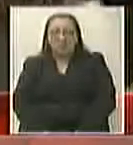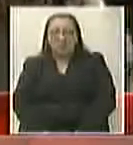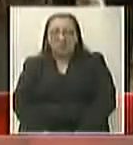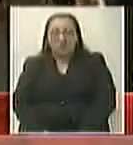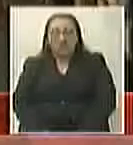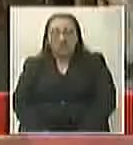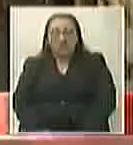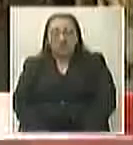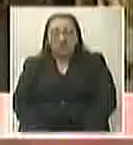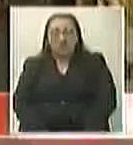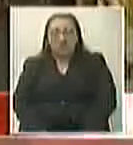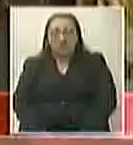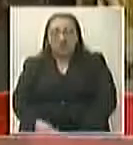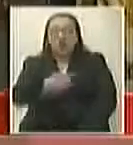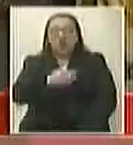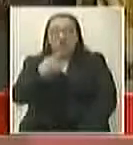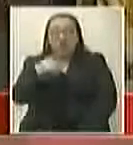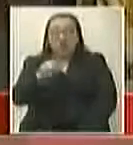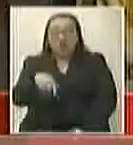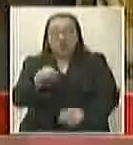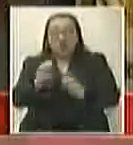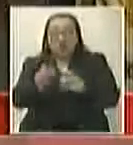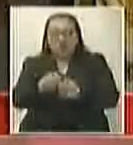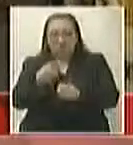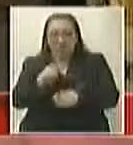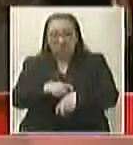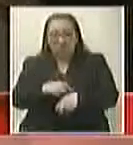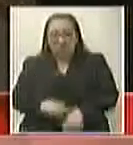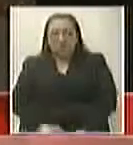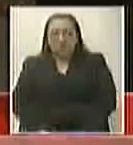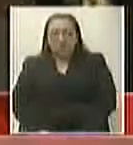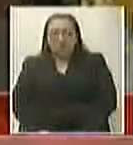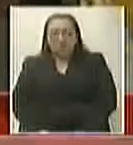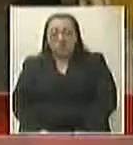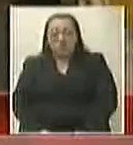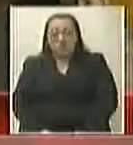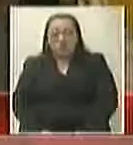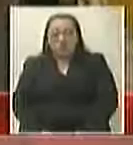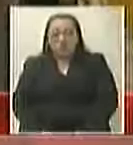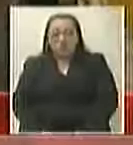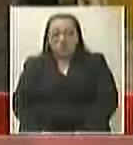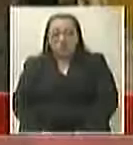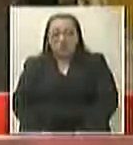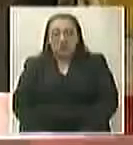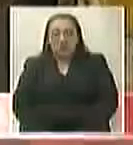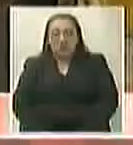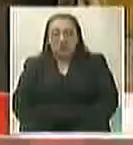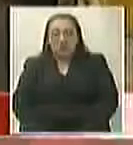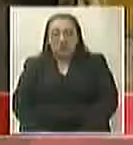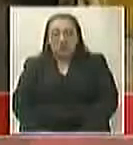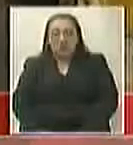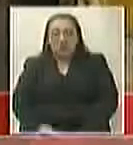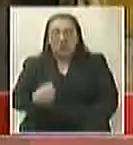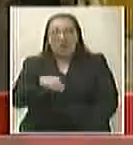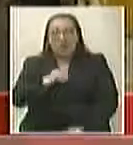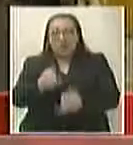dar estas facultades, congresista? Los ministros ya están ahorita en el Congreso, están en este momento en presidencia, han pasado a la sala de embajadores, acabamos de